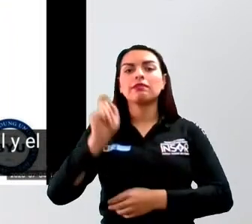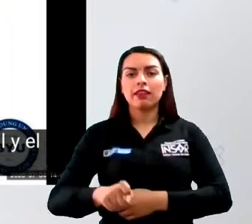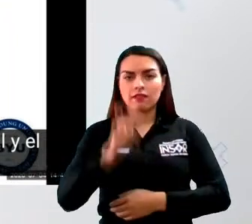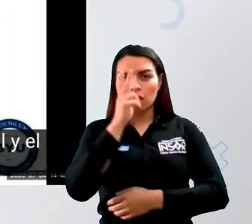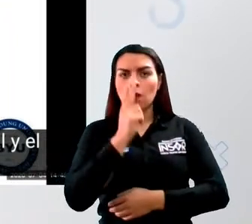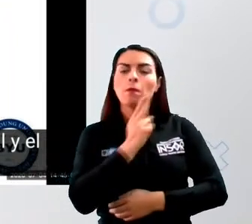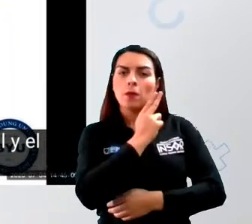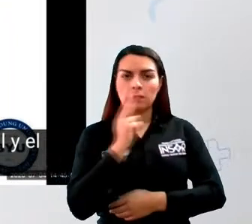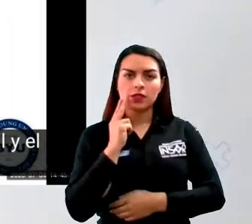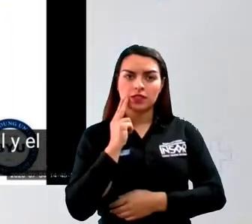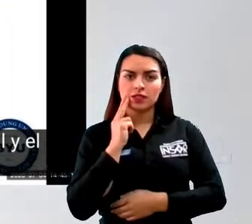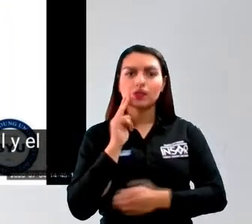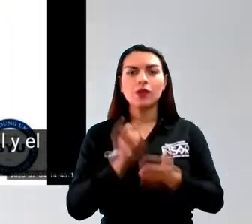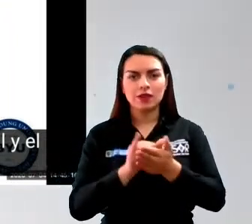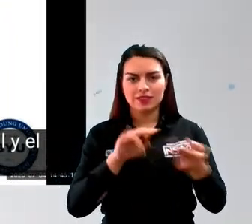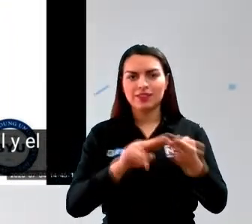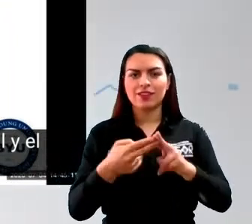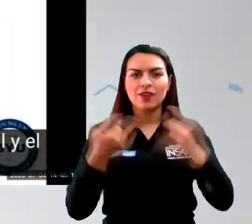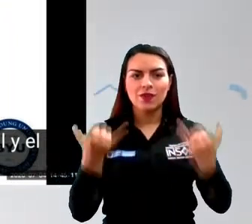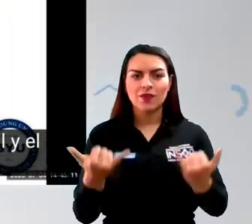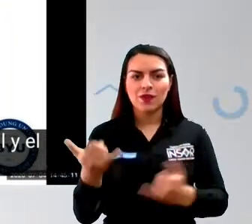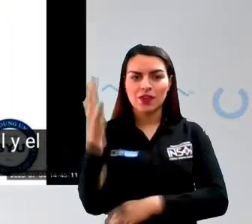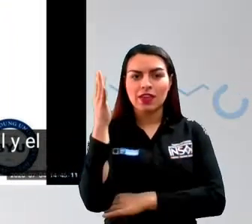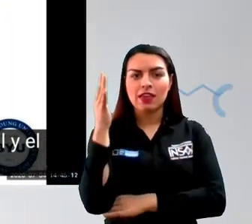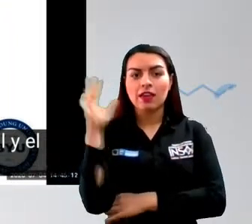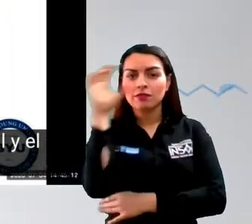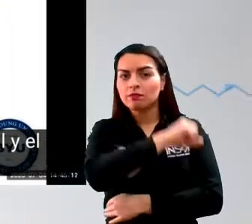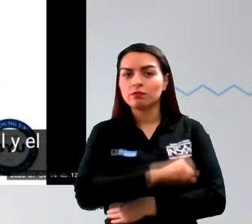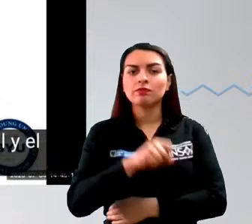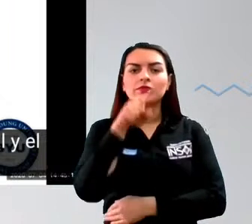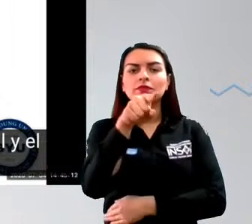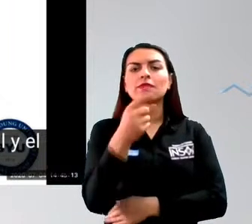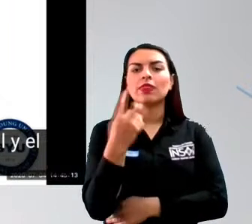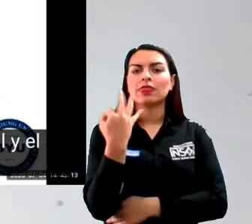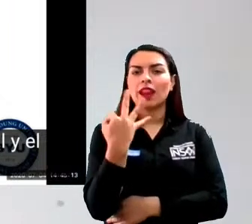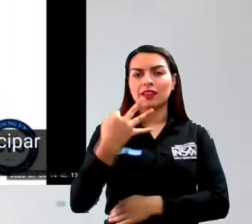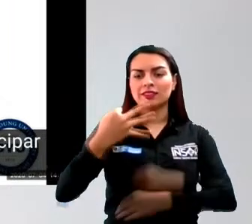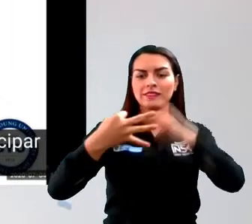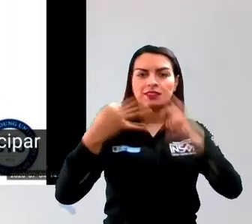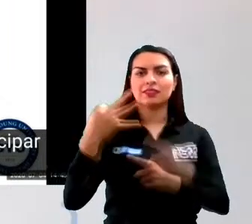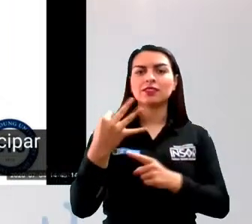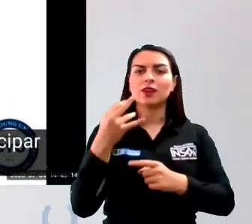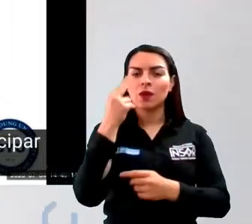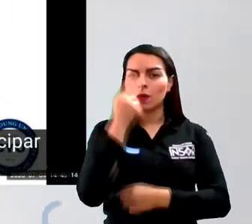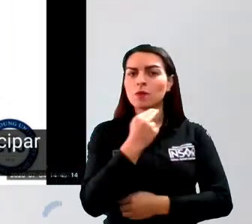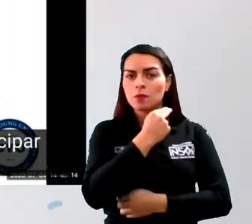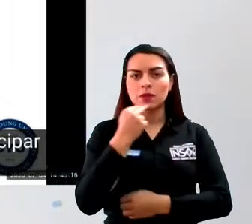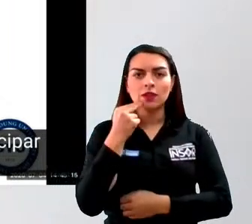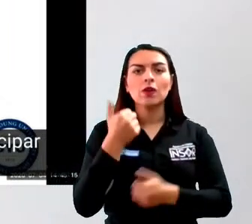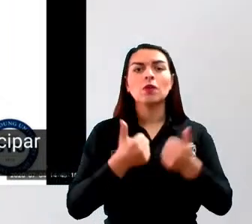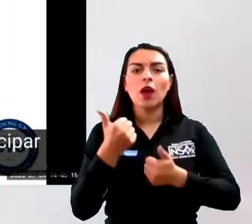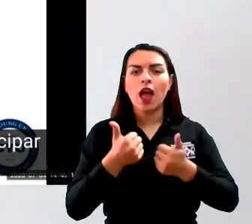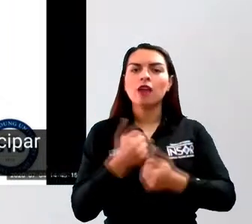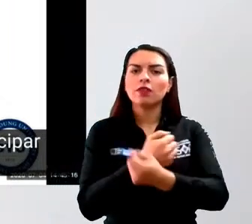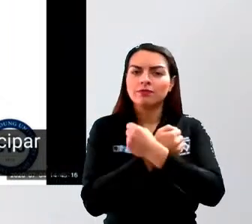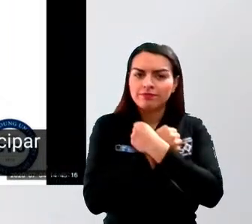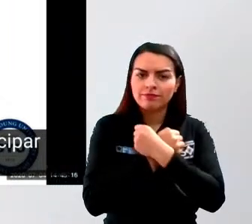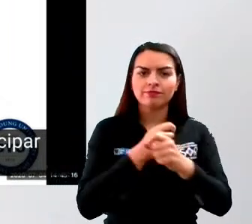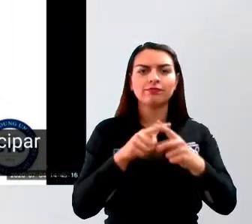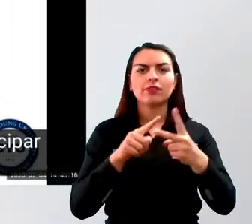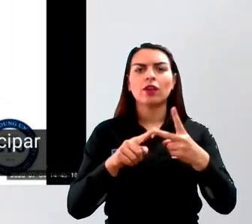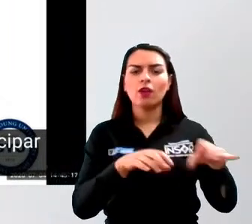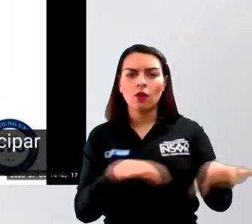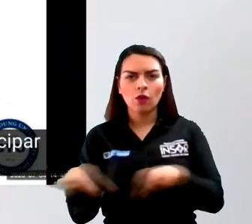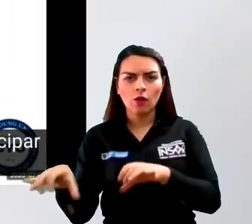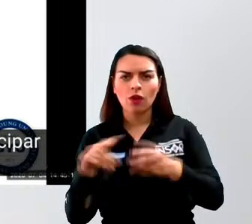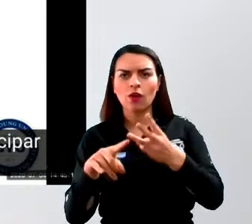lo que vamos a hablar hoy. Si nos fijamos en estos tres tipos de compromisos, el afectivo, el conductual y cognitivo, ese es el modelo. El